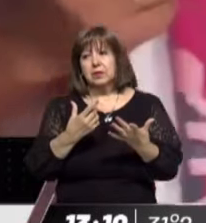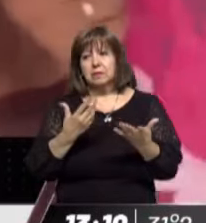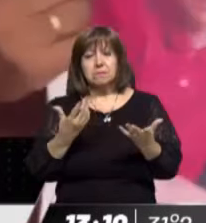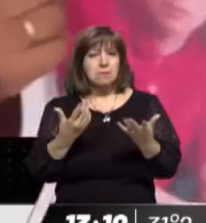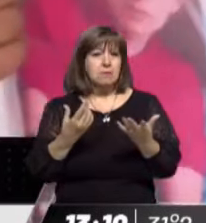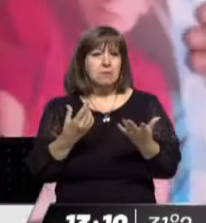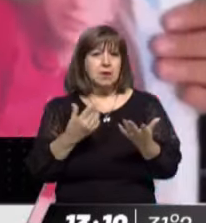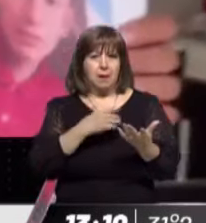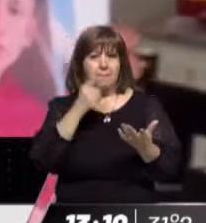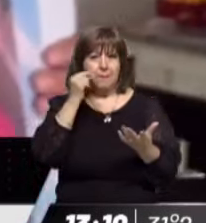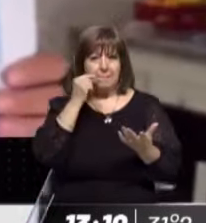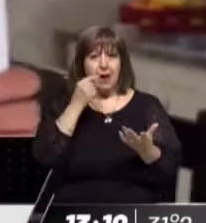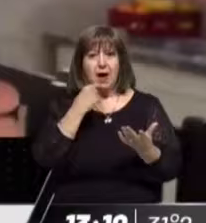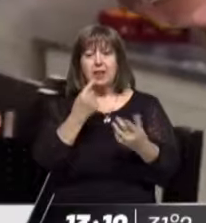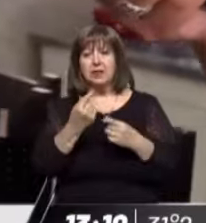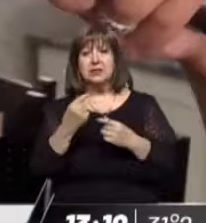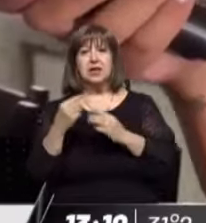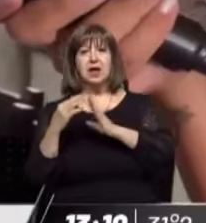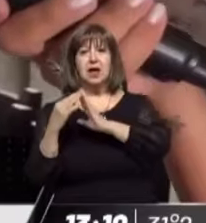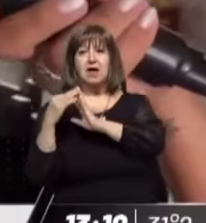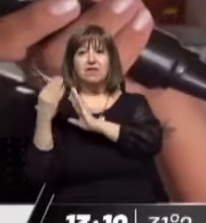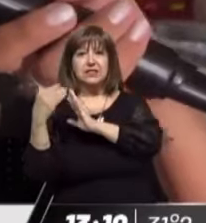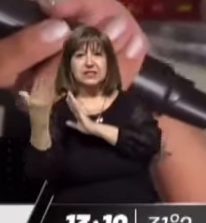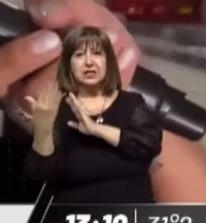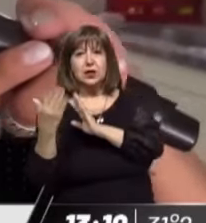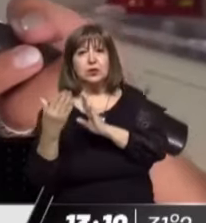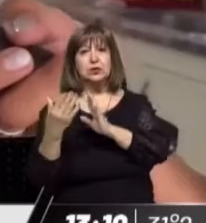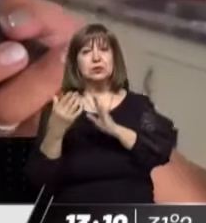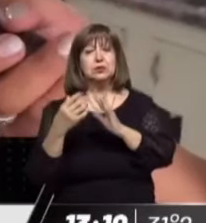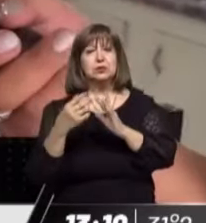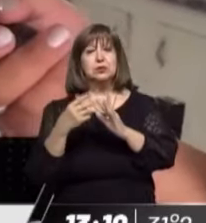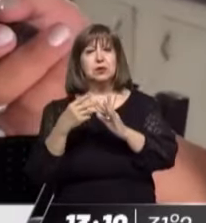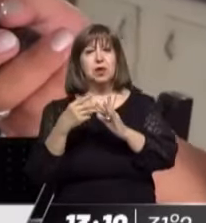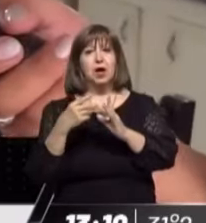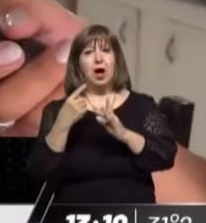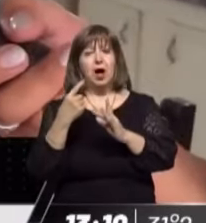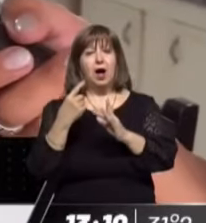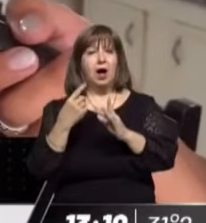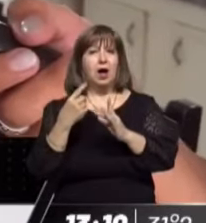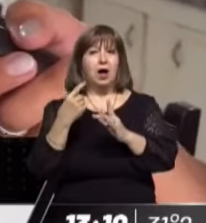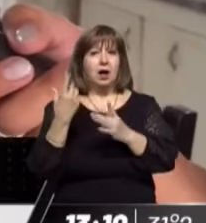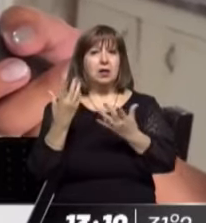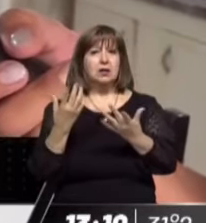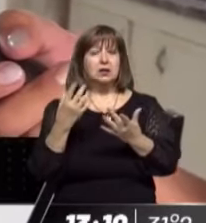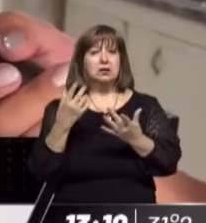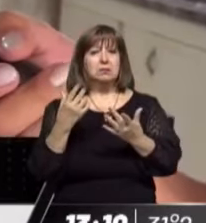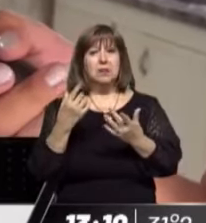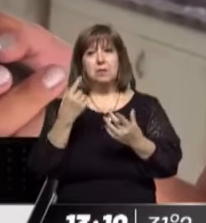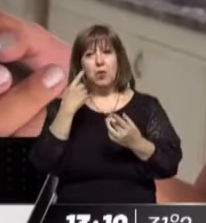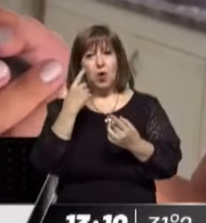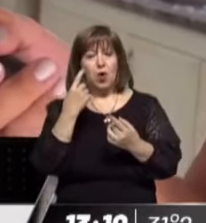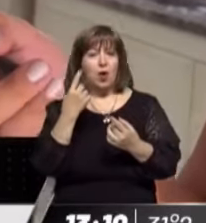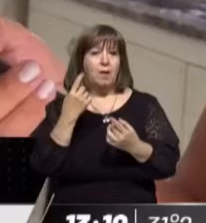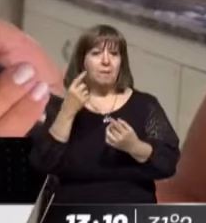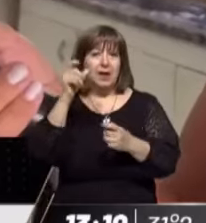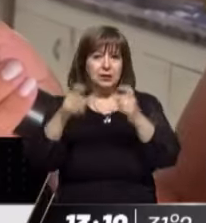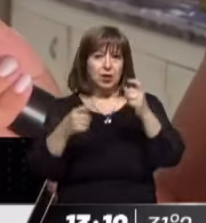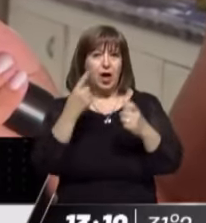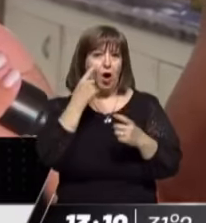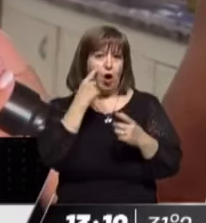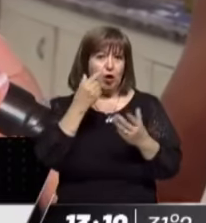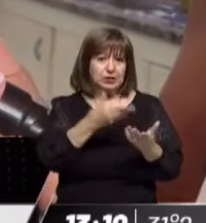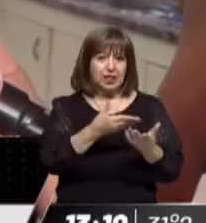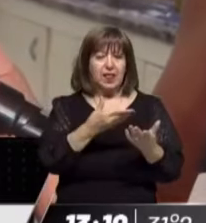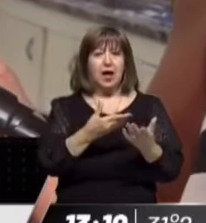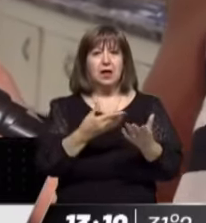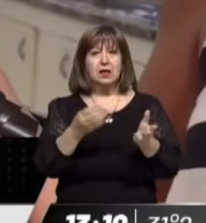digamos de los vecinos de gente conocida el Santi conoca de ellos que